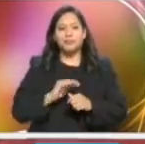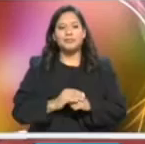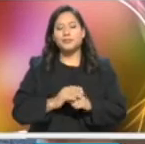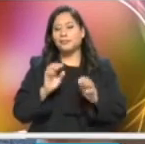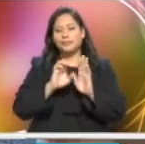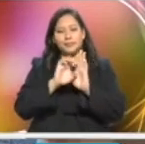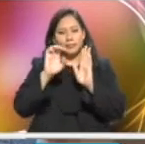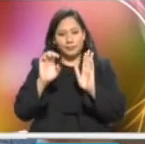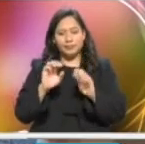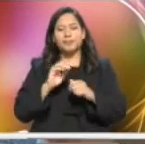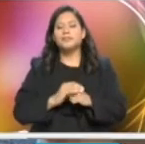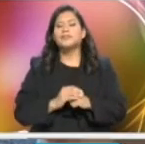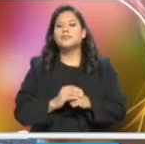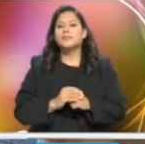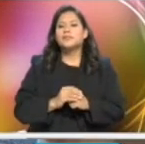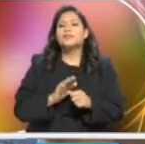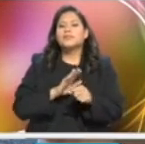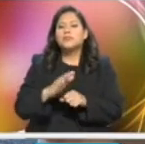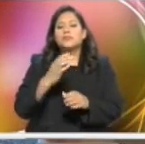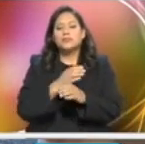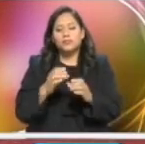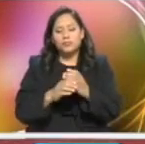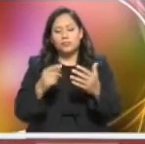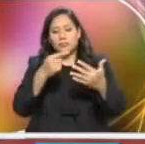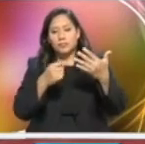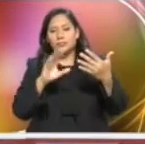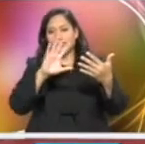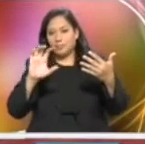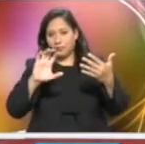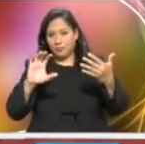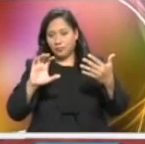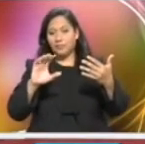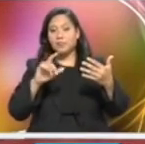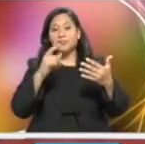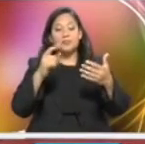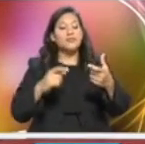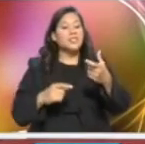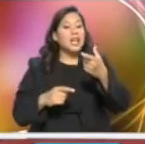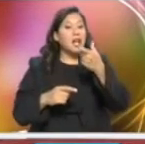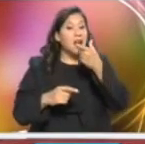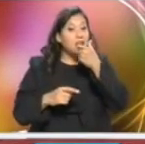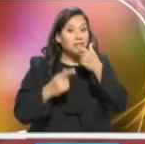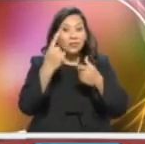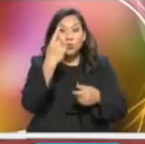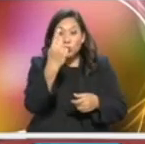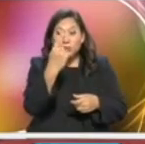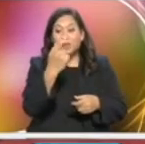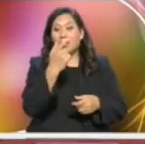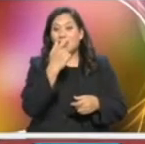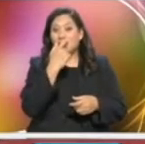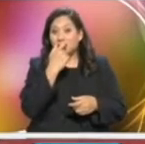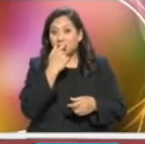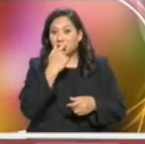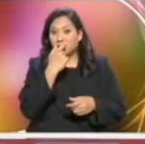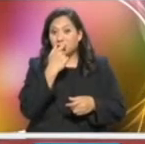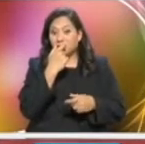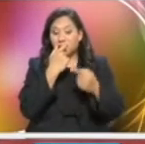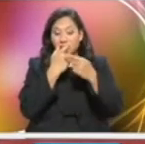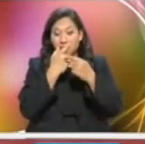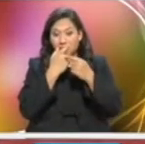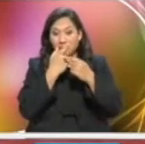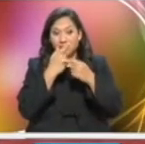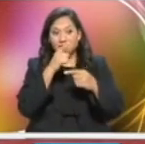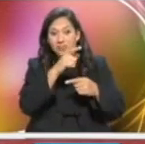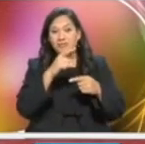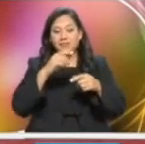a poner ejemplos de qué cosas tendrían 500 calorías. Por ejemplo, una mordida de galleta, estamos hablando de media galleta, ¿no? De